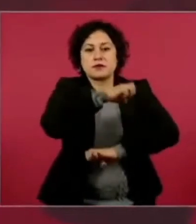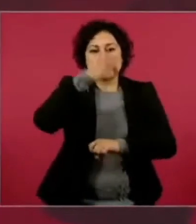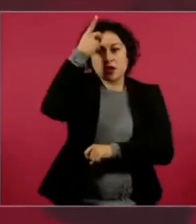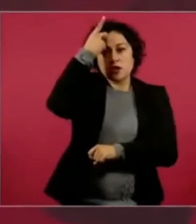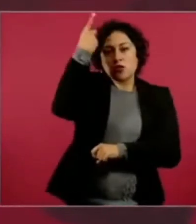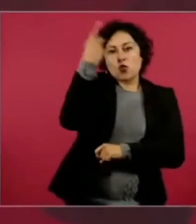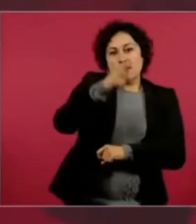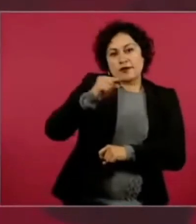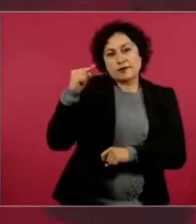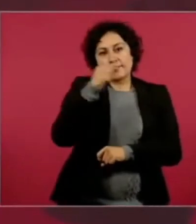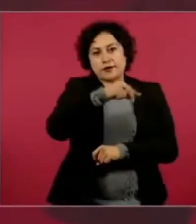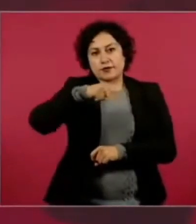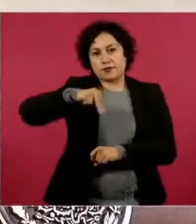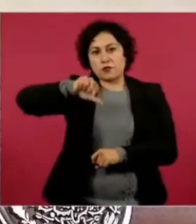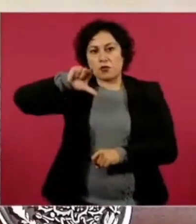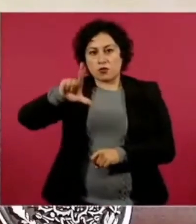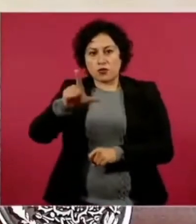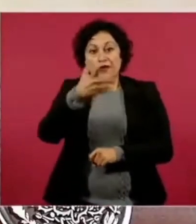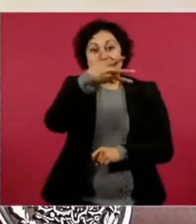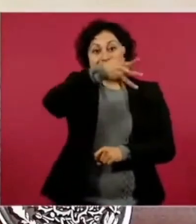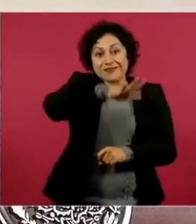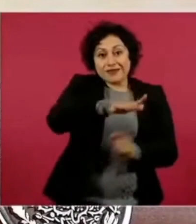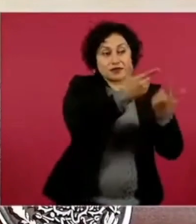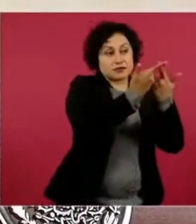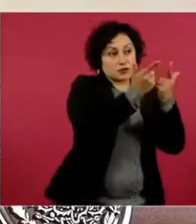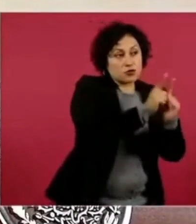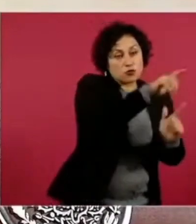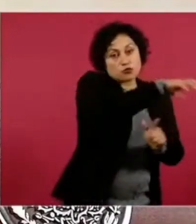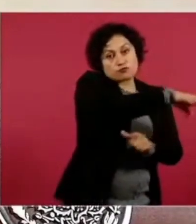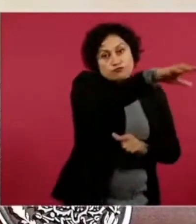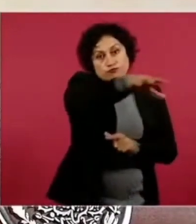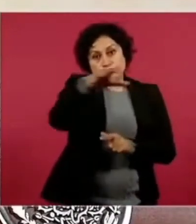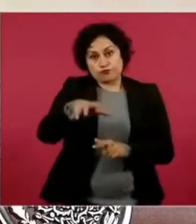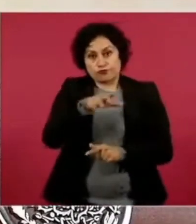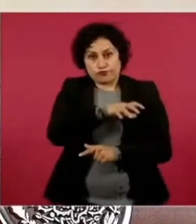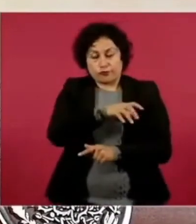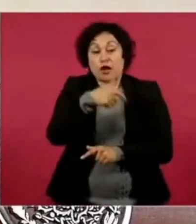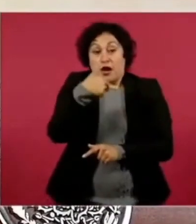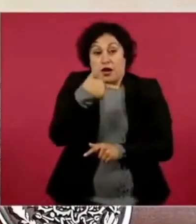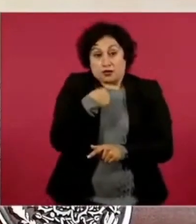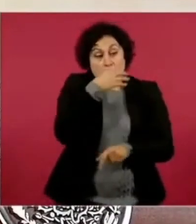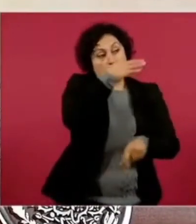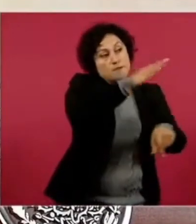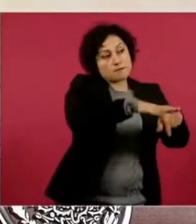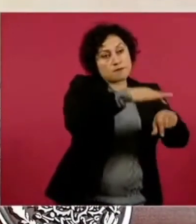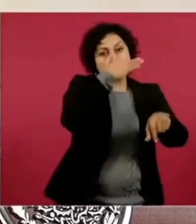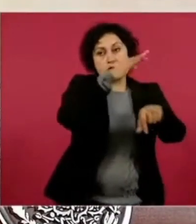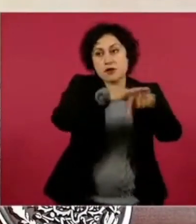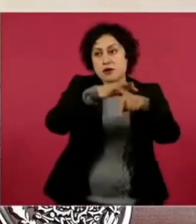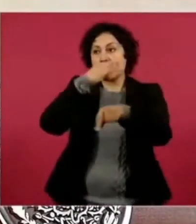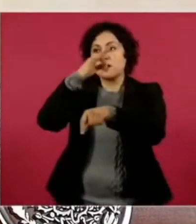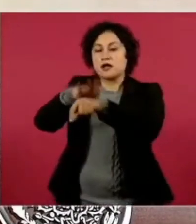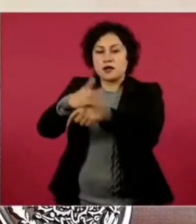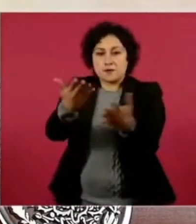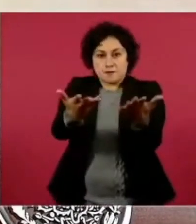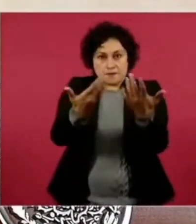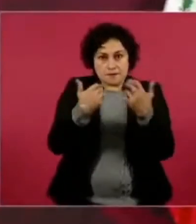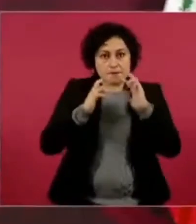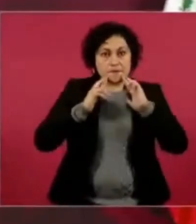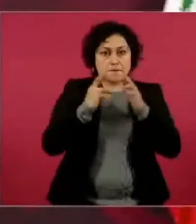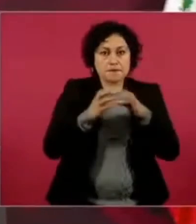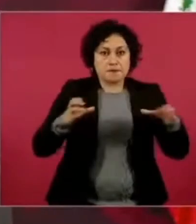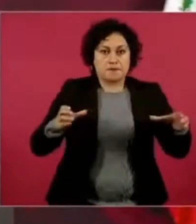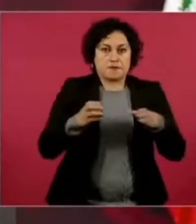10 grupos empresariales. Los convoqué, que tenían ellos